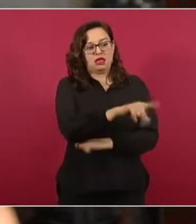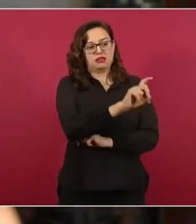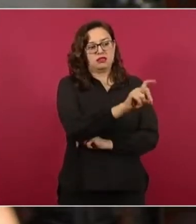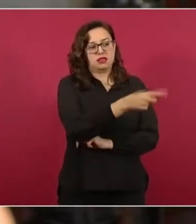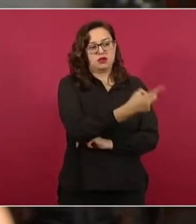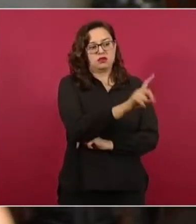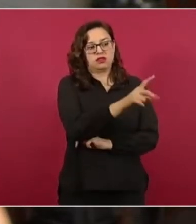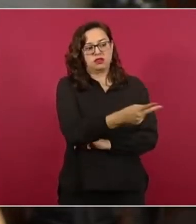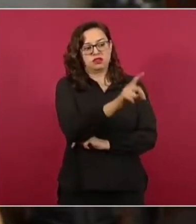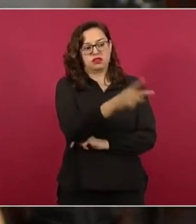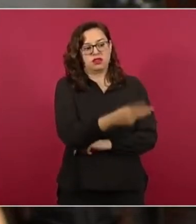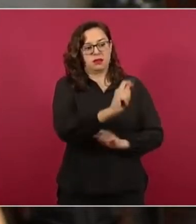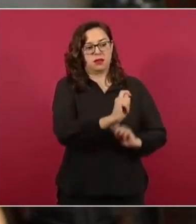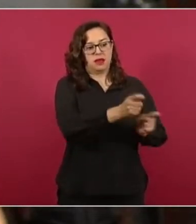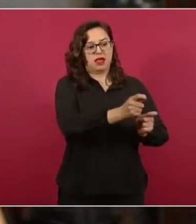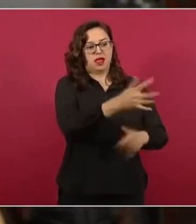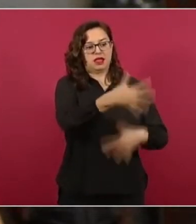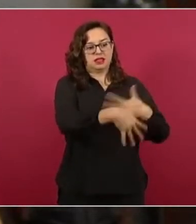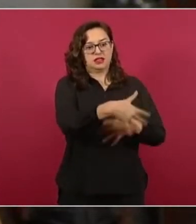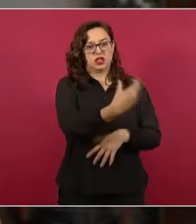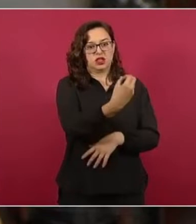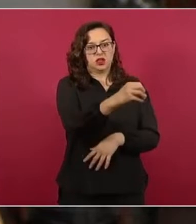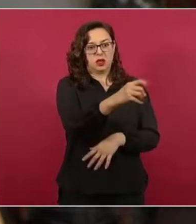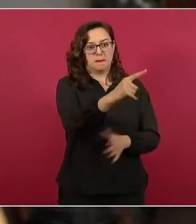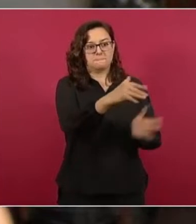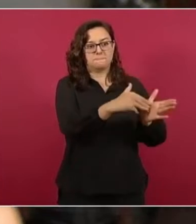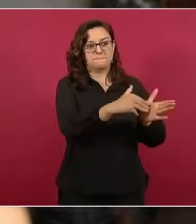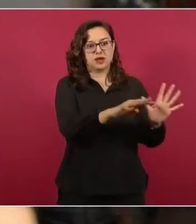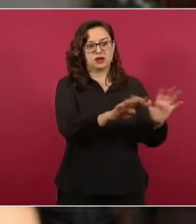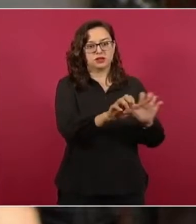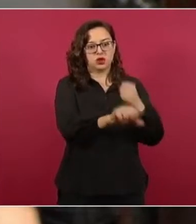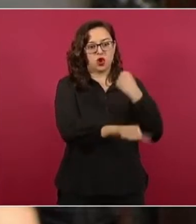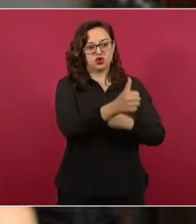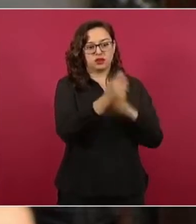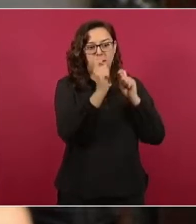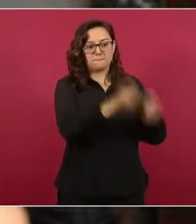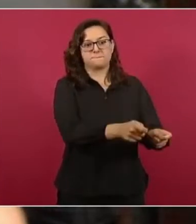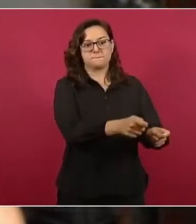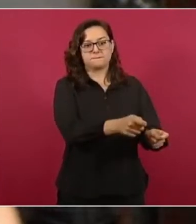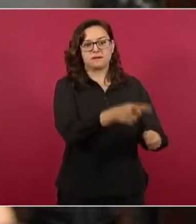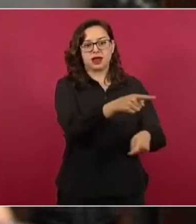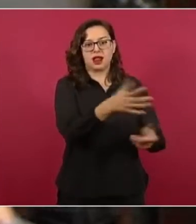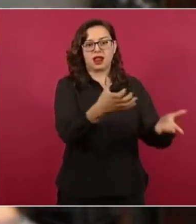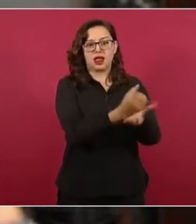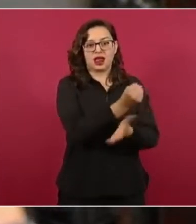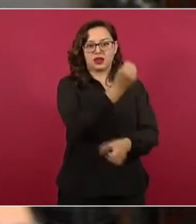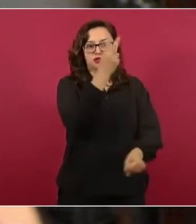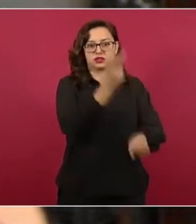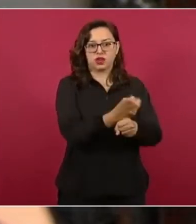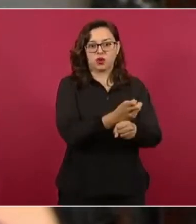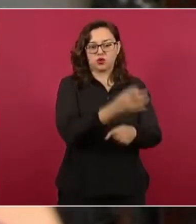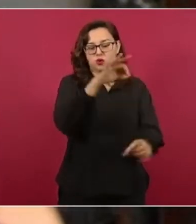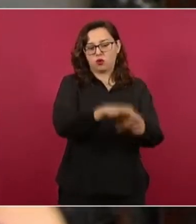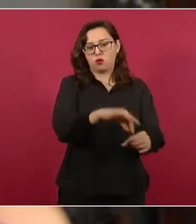32, 33 el 15 de octubre de 1911, justo cuando ganaba la segunda ronda de la